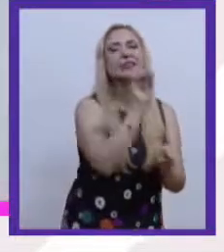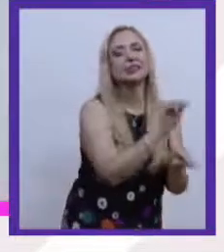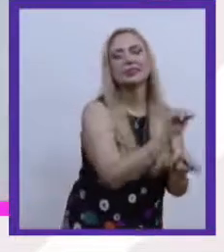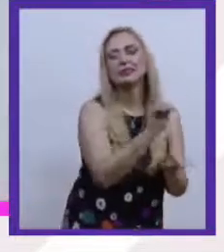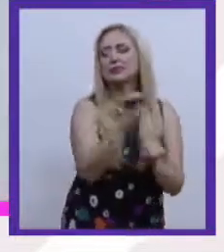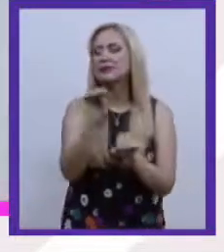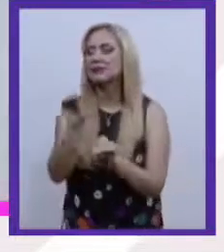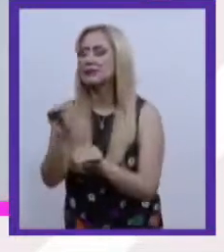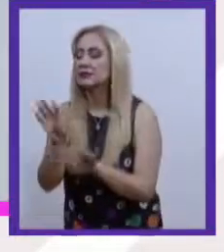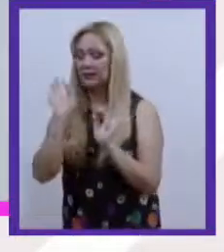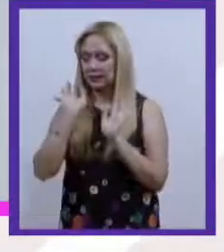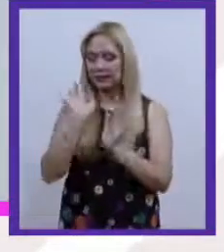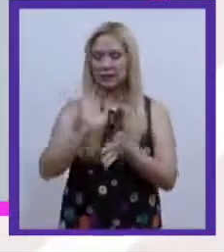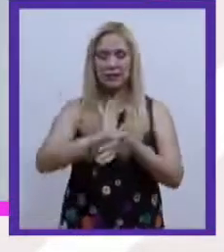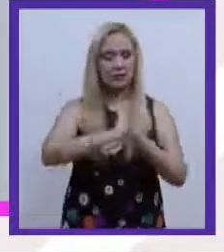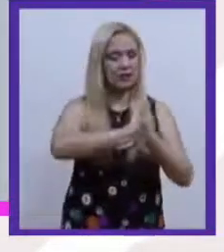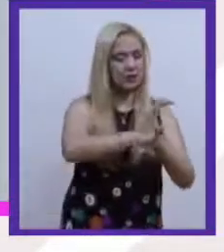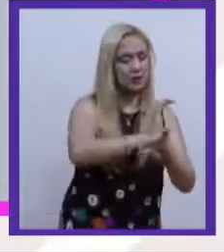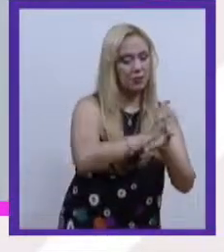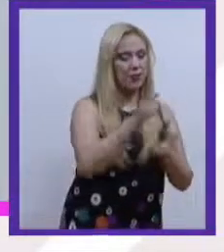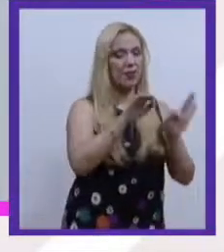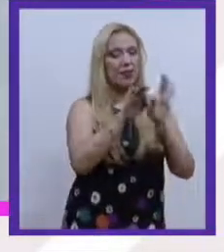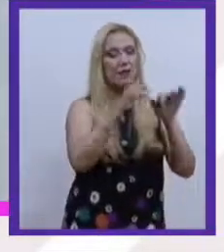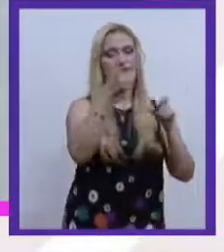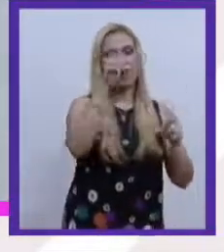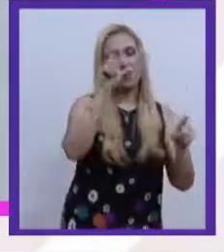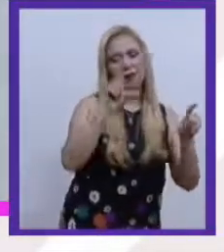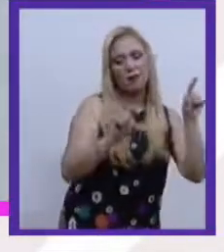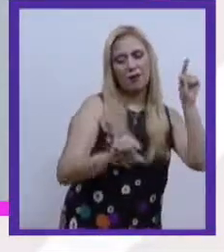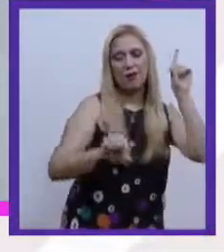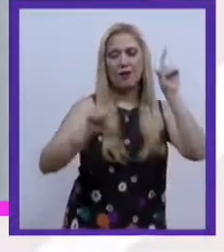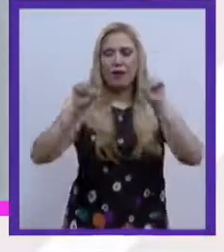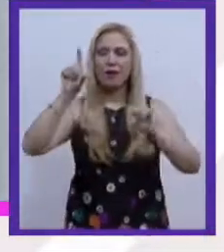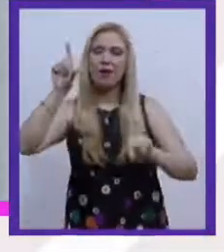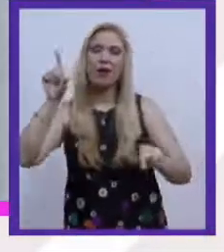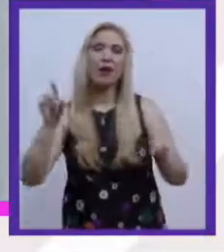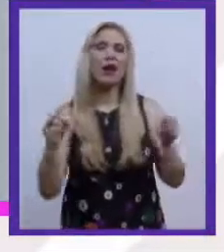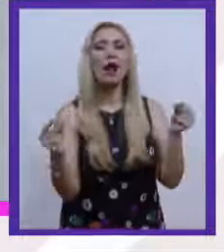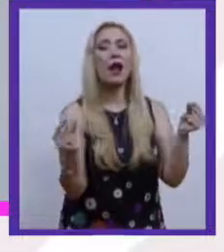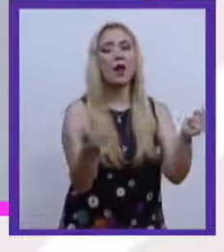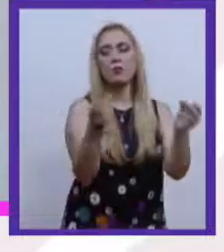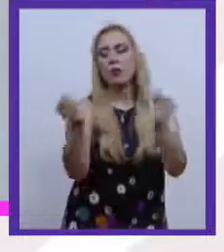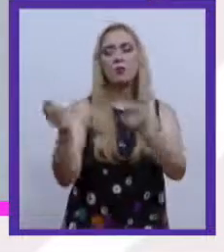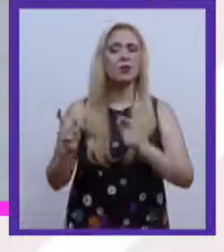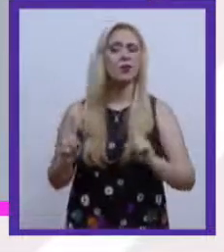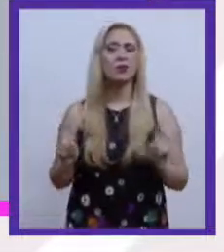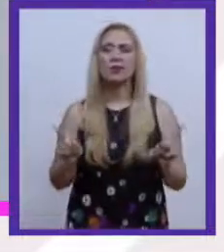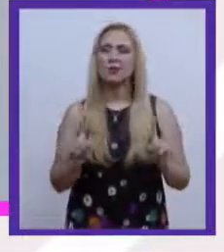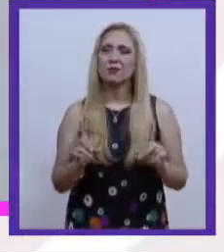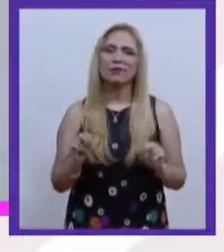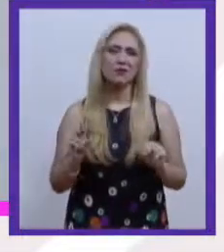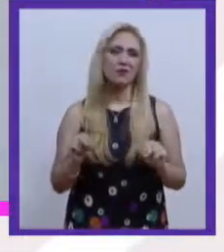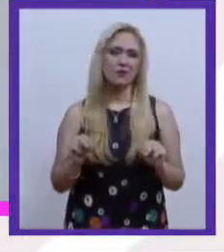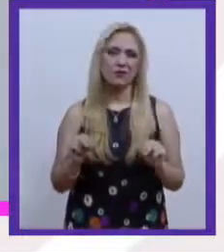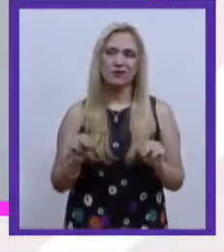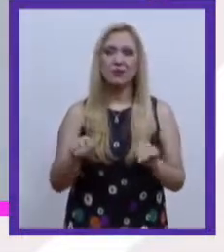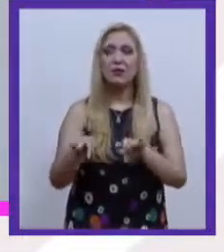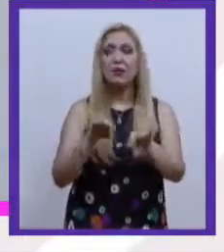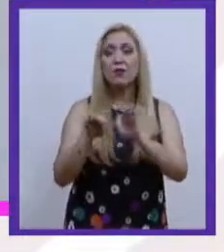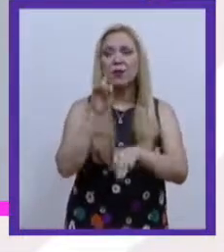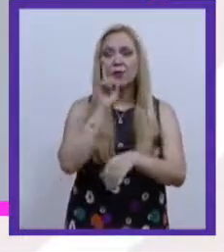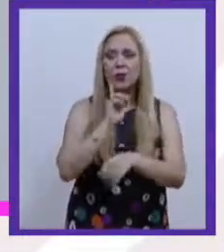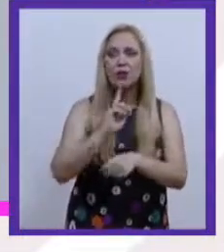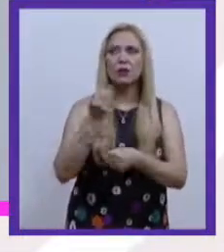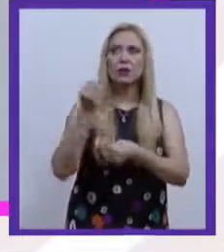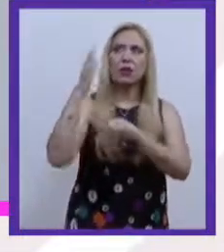violencia, a la discriminación salarial, queremos cerrar la brecha, queremos, sino al acoso y la violencia en el mundo del trabajo,